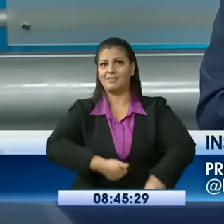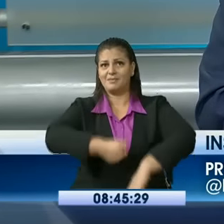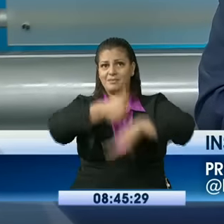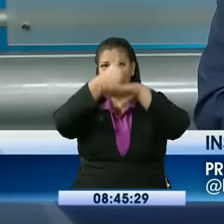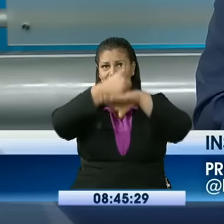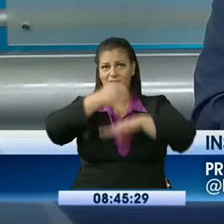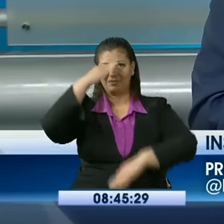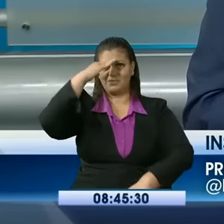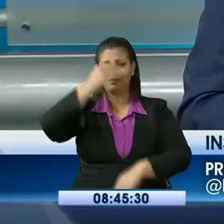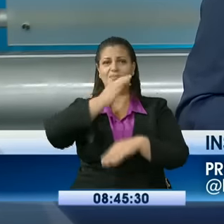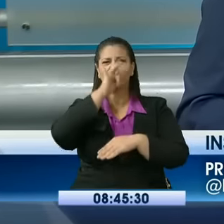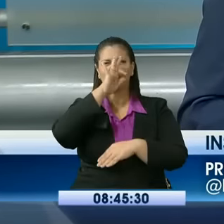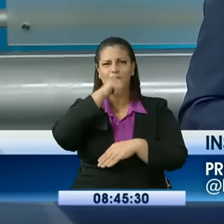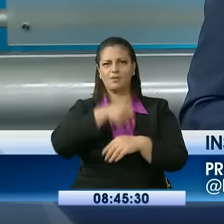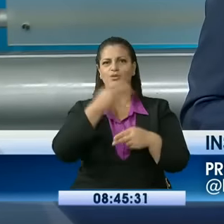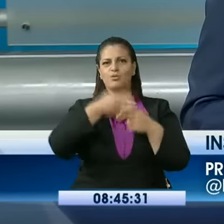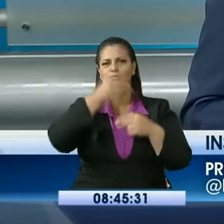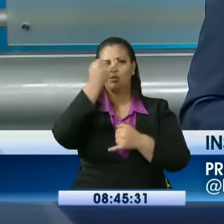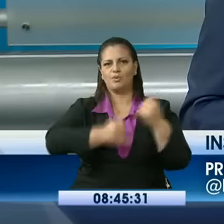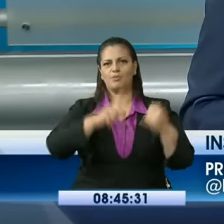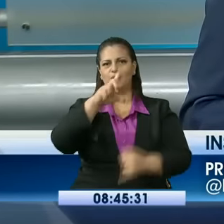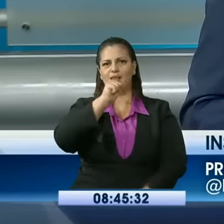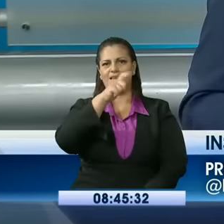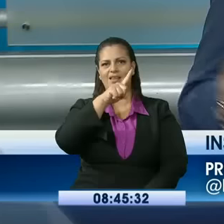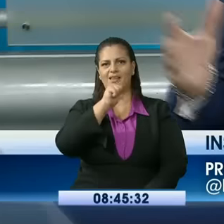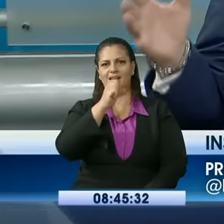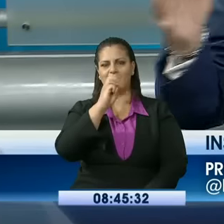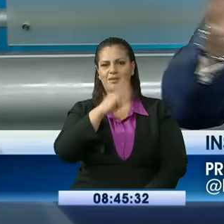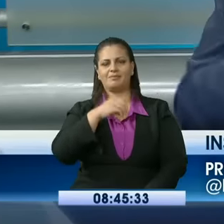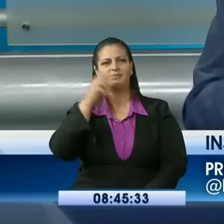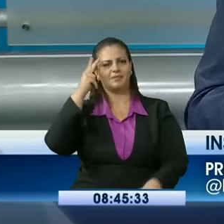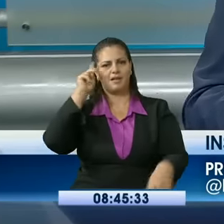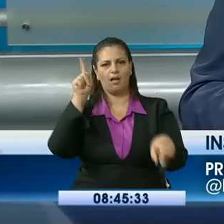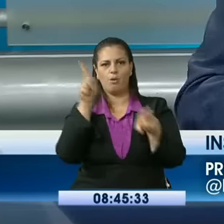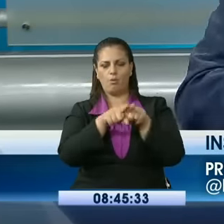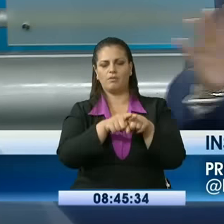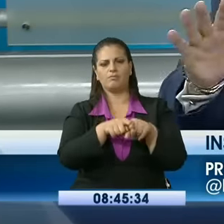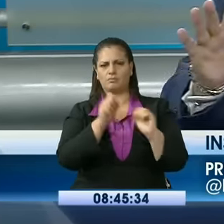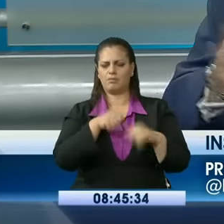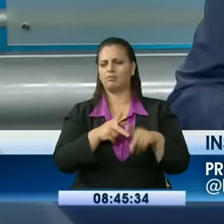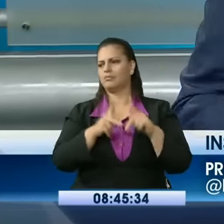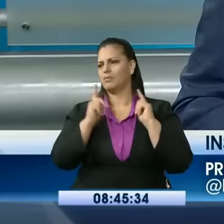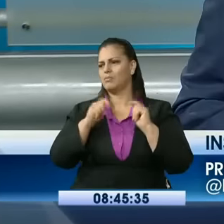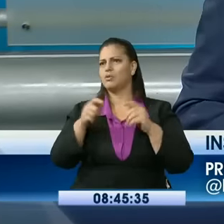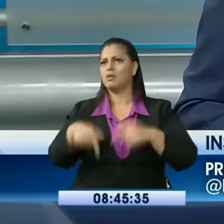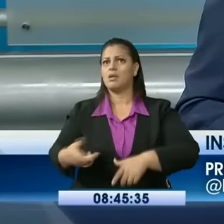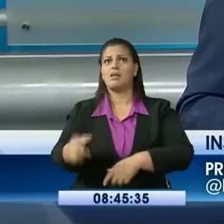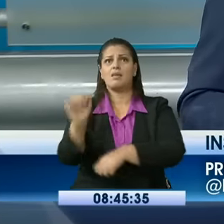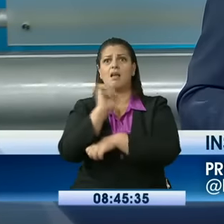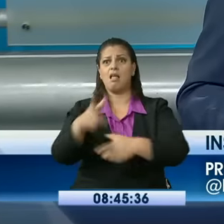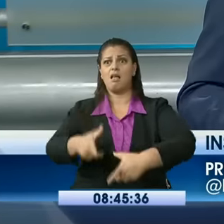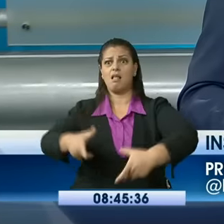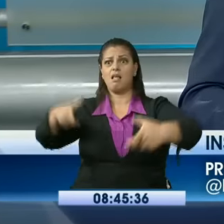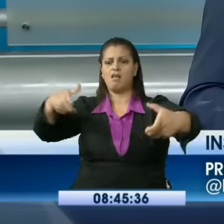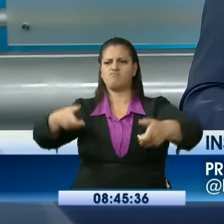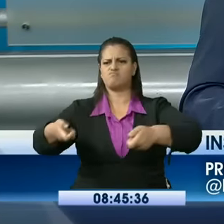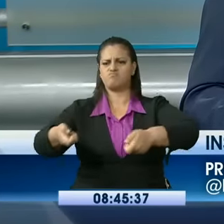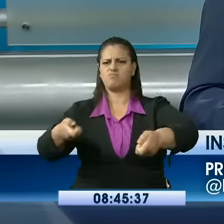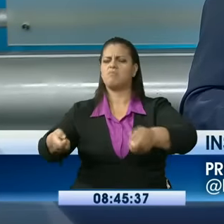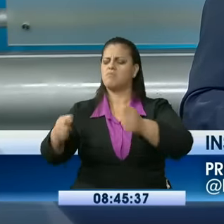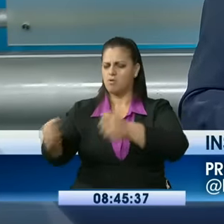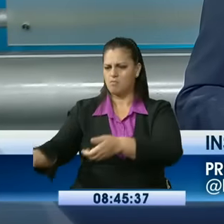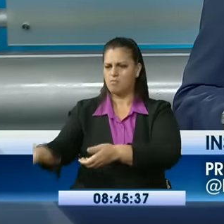sí, que no hay problema. Que podemos estacionar camiones con plataformas para que vayan llevando los premios. Ya está el permiso, así que no se preocupe. Cuando usted